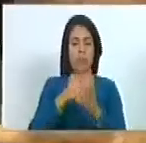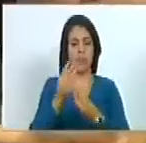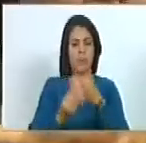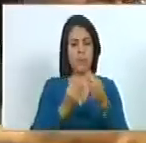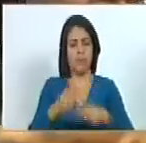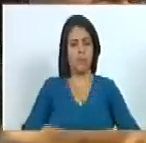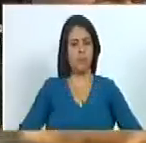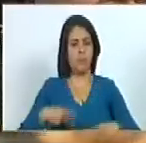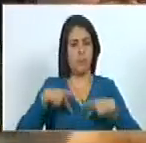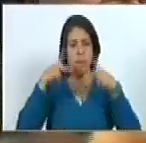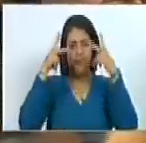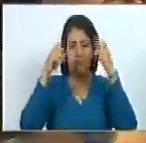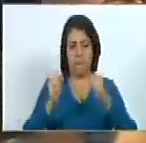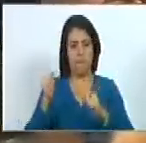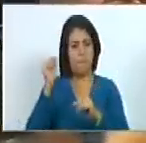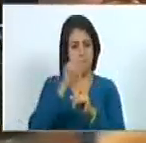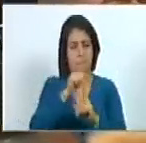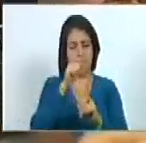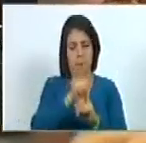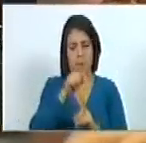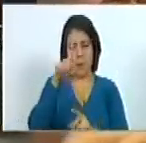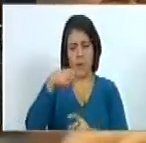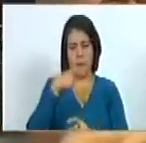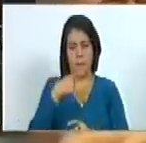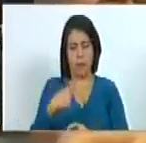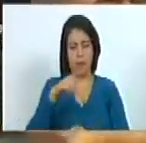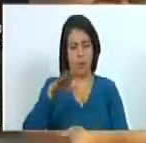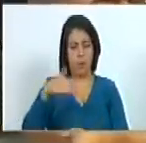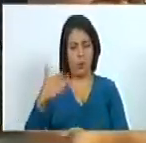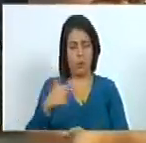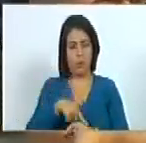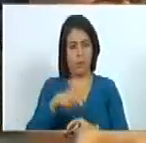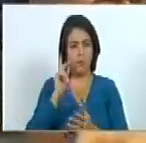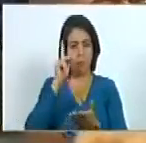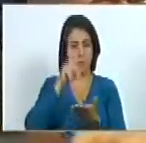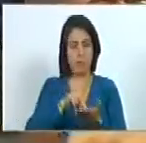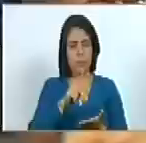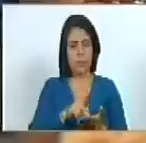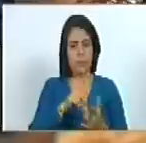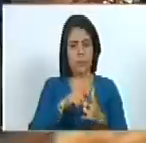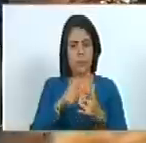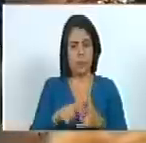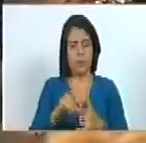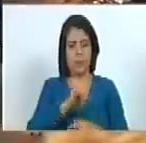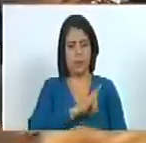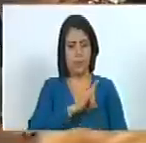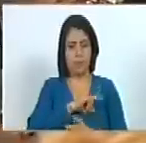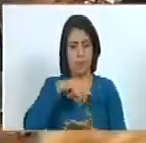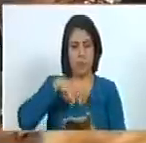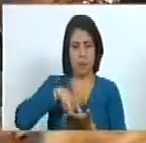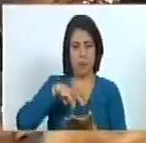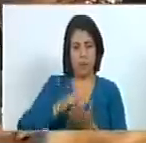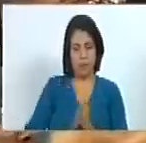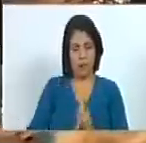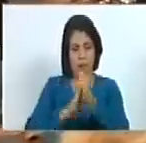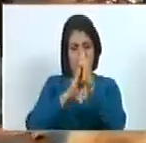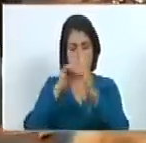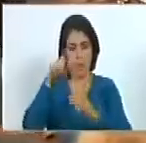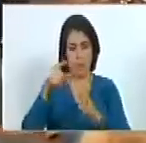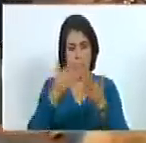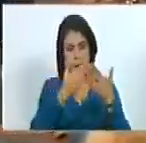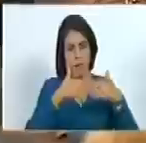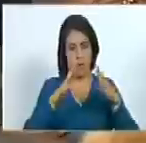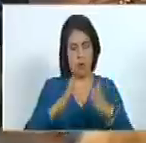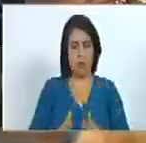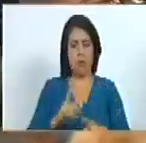vida profesional, de su lucha también, cuando estuvo allá en la Universidad de Carabobo como dirigente también estudiantil